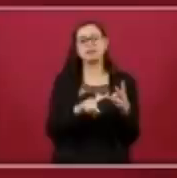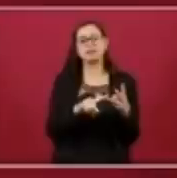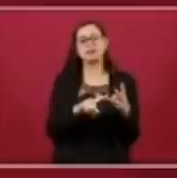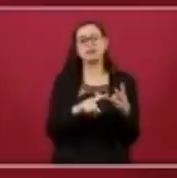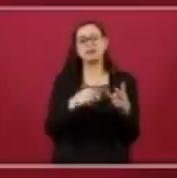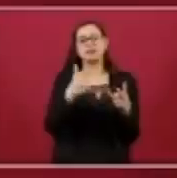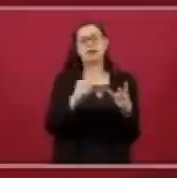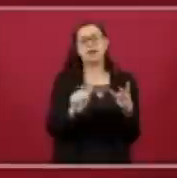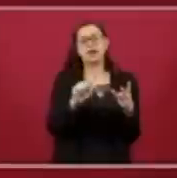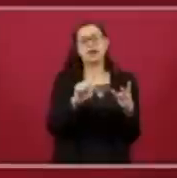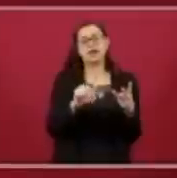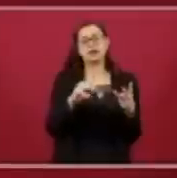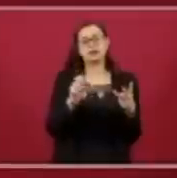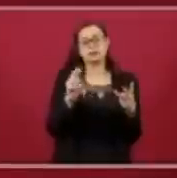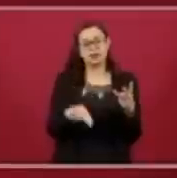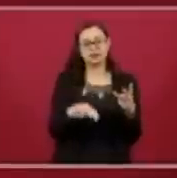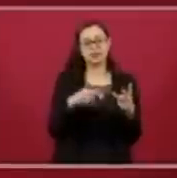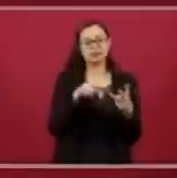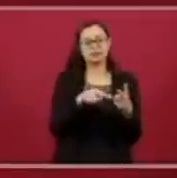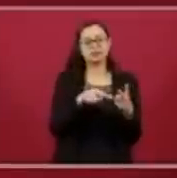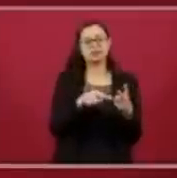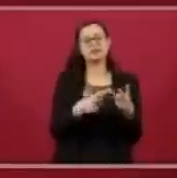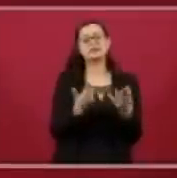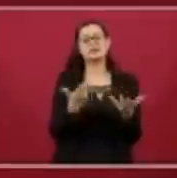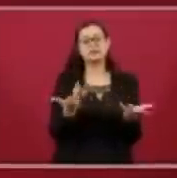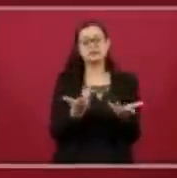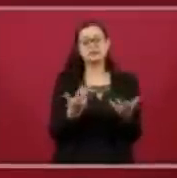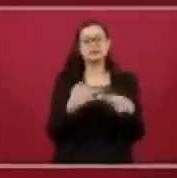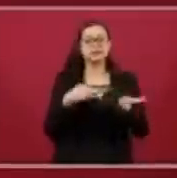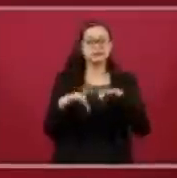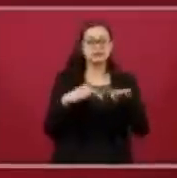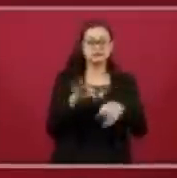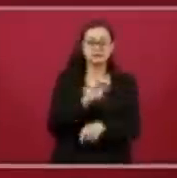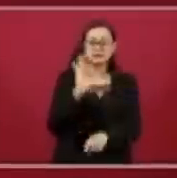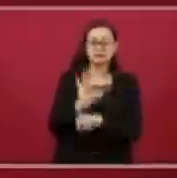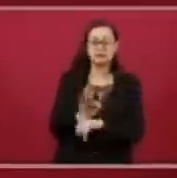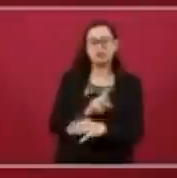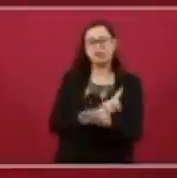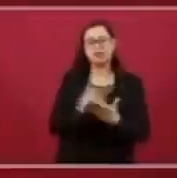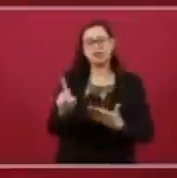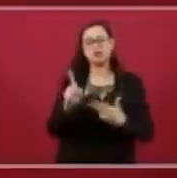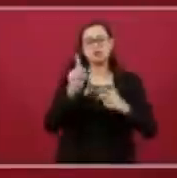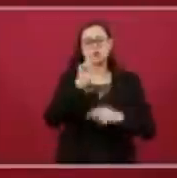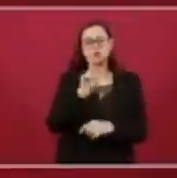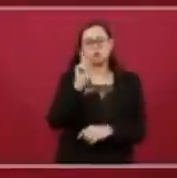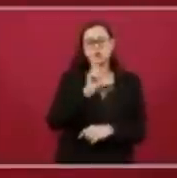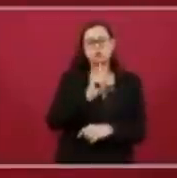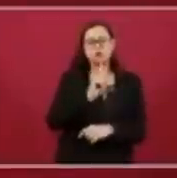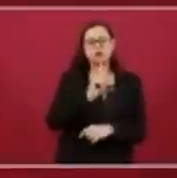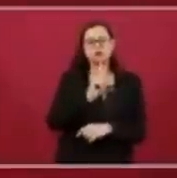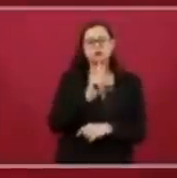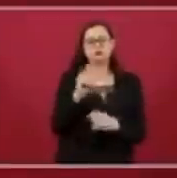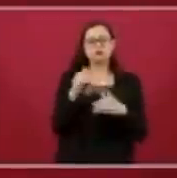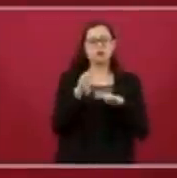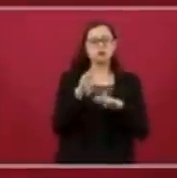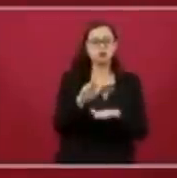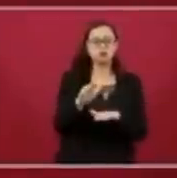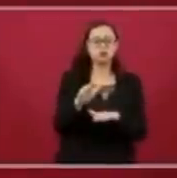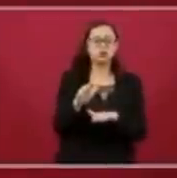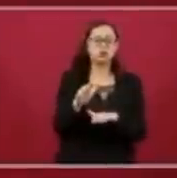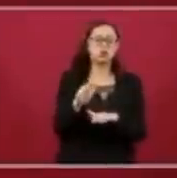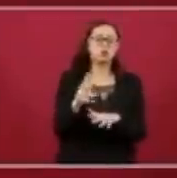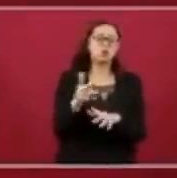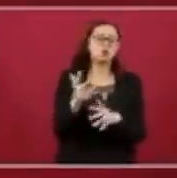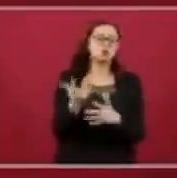Nadine Gassman que ha realizado es en favor de los derechos de las mujeres, particularmente en relación a los